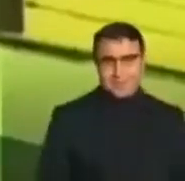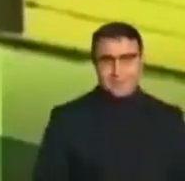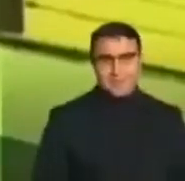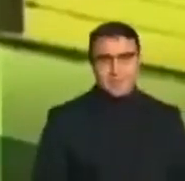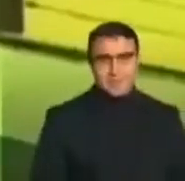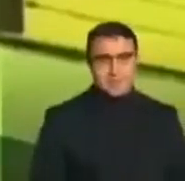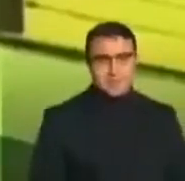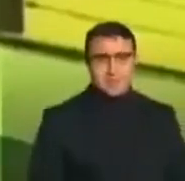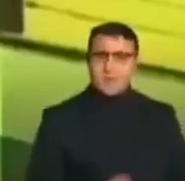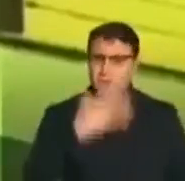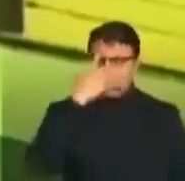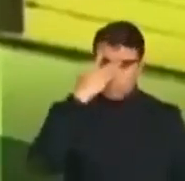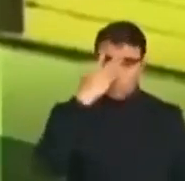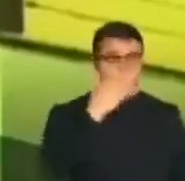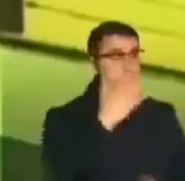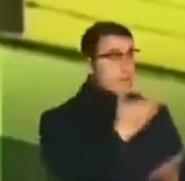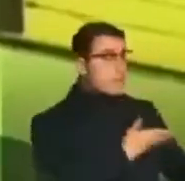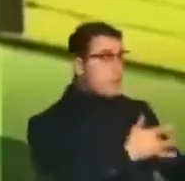te mueres.